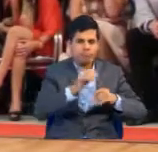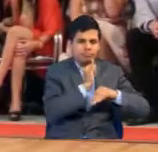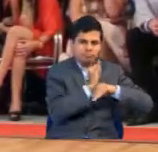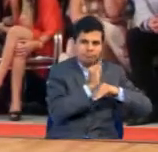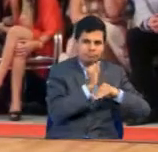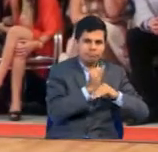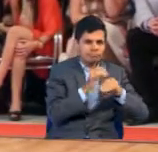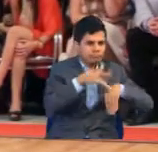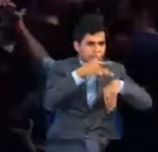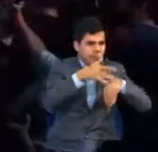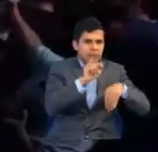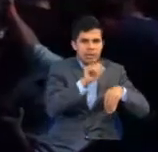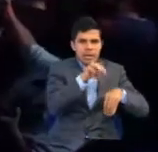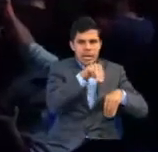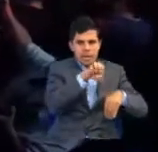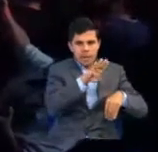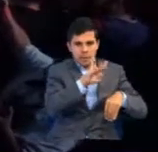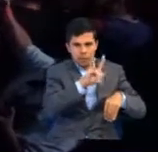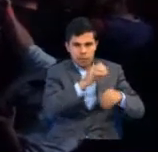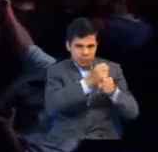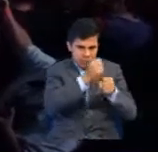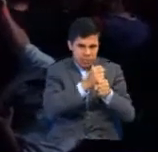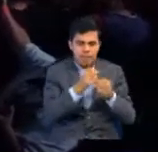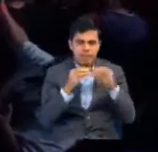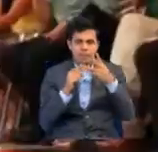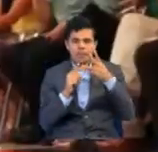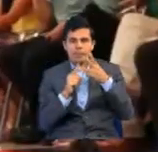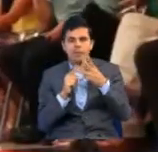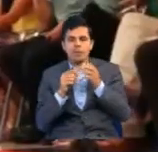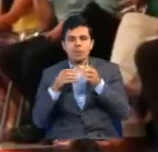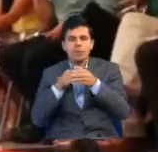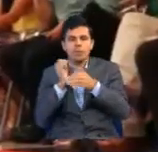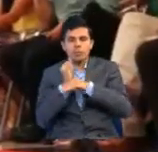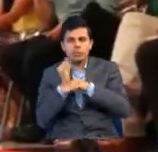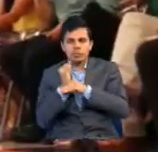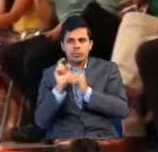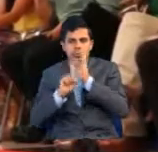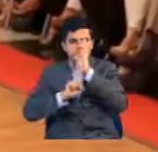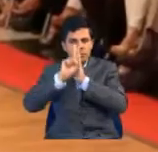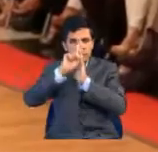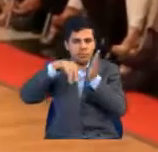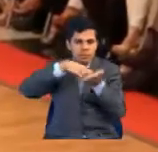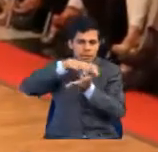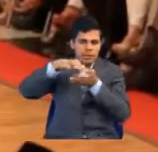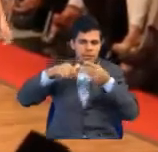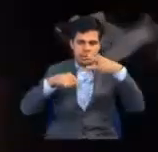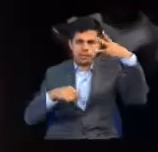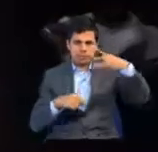Fomento Empresarial IMEU y la Fundación para el Desarrollo de Santander.